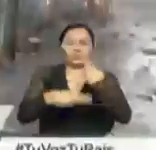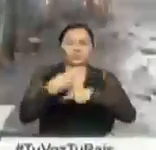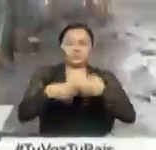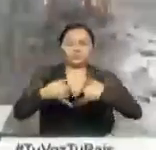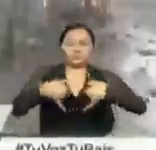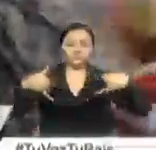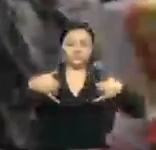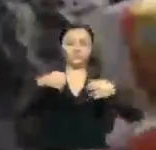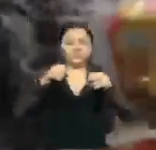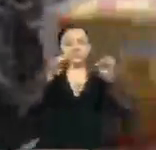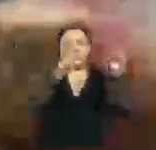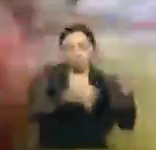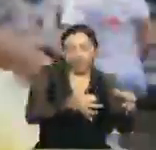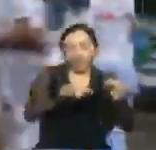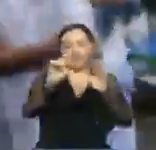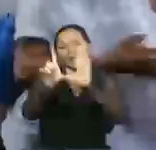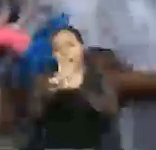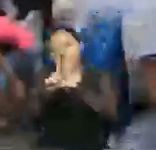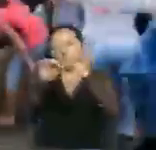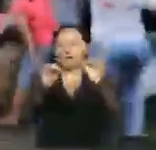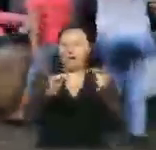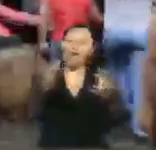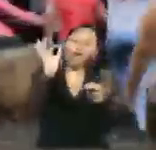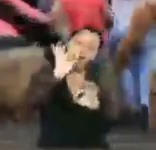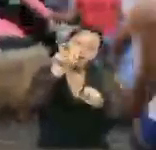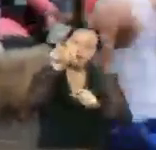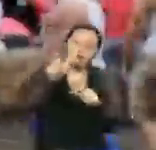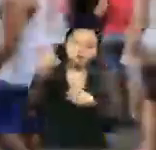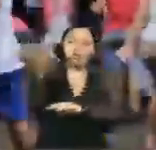informales, así como indigentes que viven en su interior.